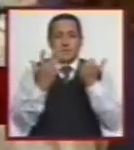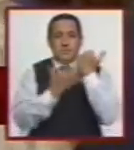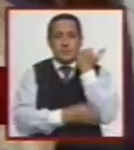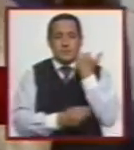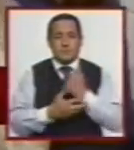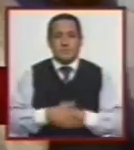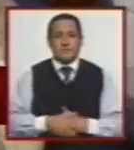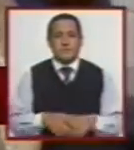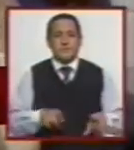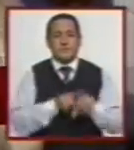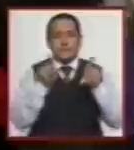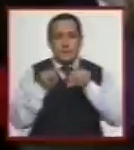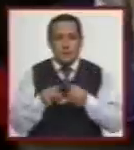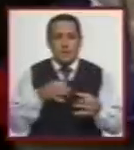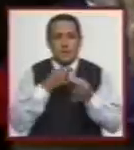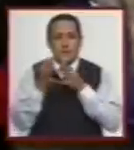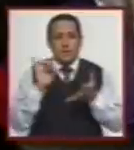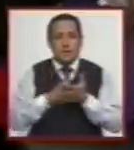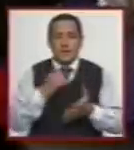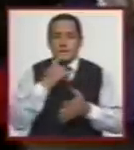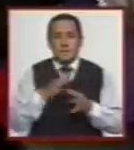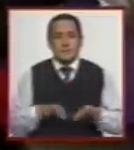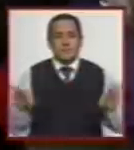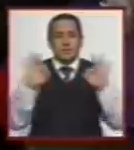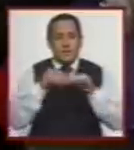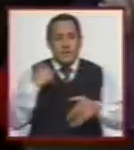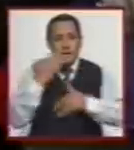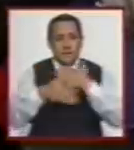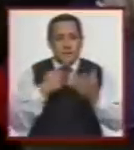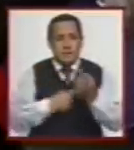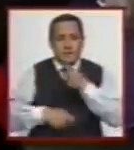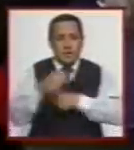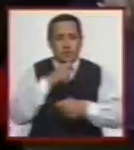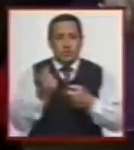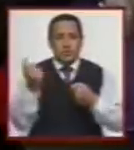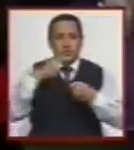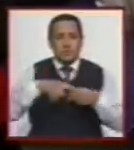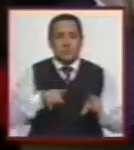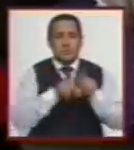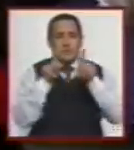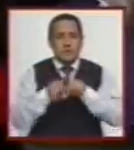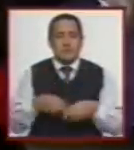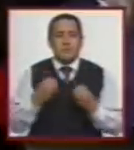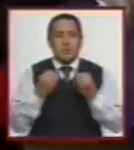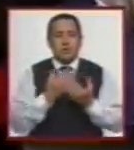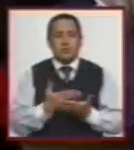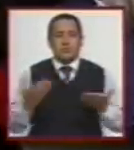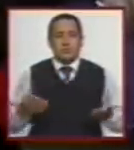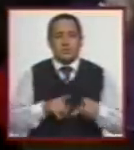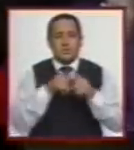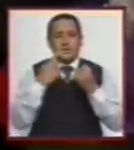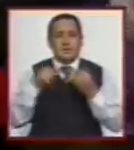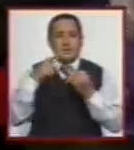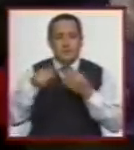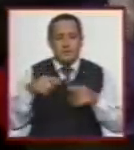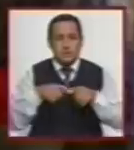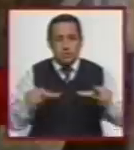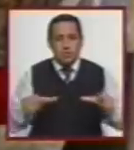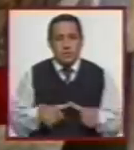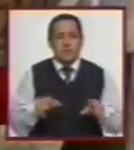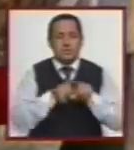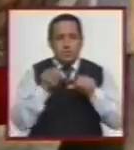ingresos. Igualmente manifestó que es importante promover los negocios inclusivos, puesto que sus productores de diferentes campos